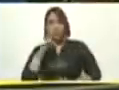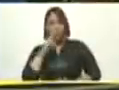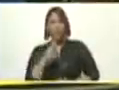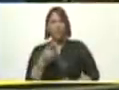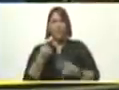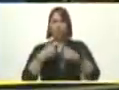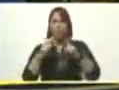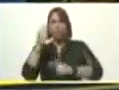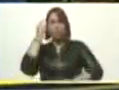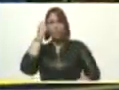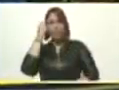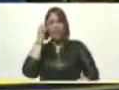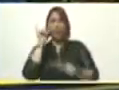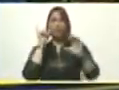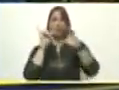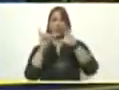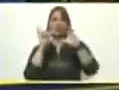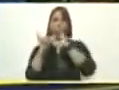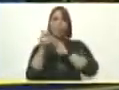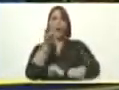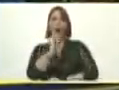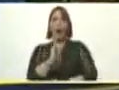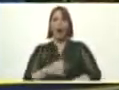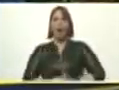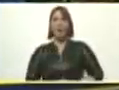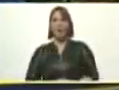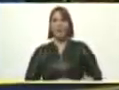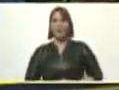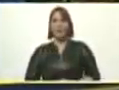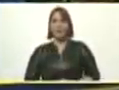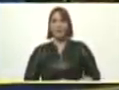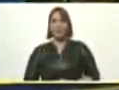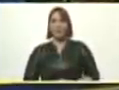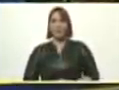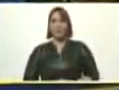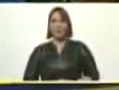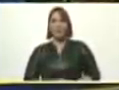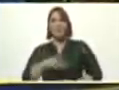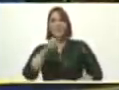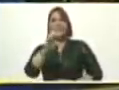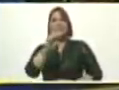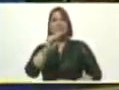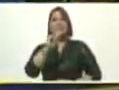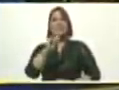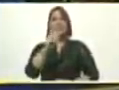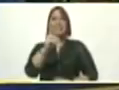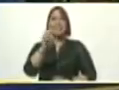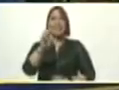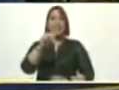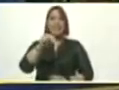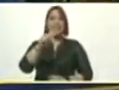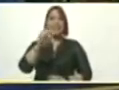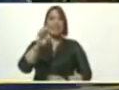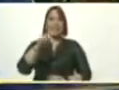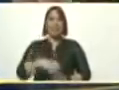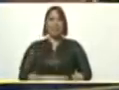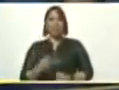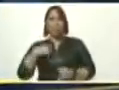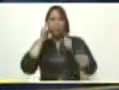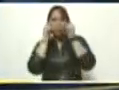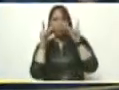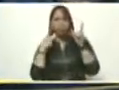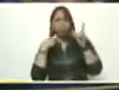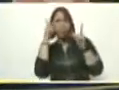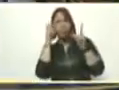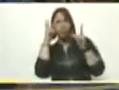vi el otro día en YouTube estaba con residente hicieron un vídeo conjunto Y me sorprendió porque yo